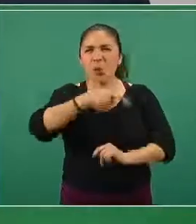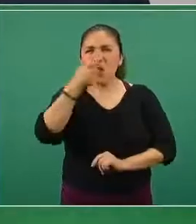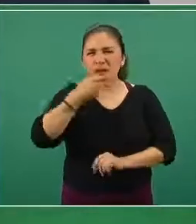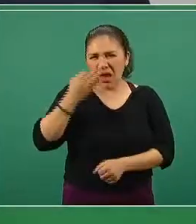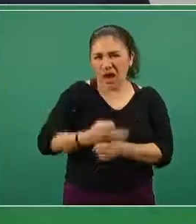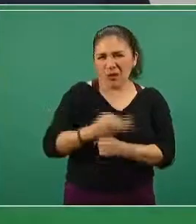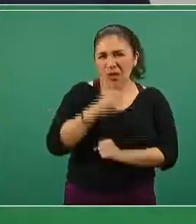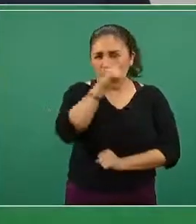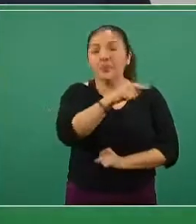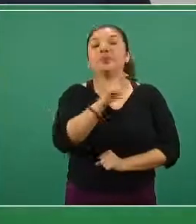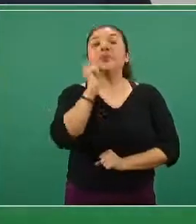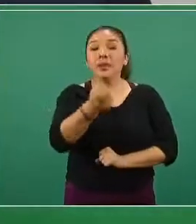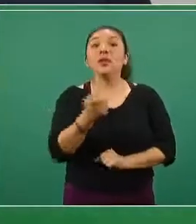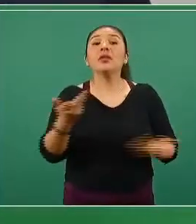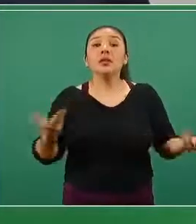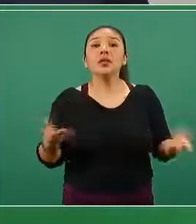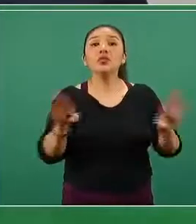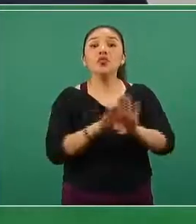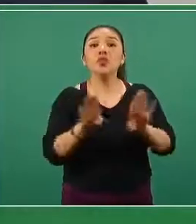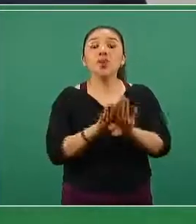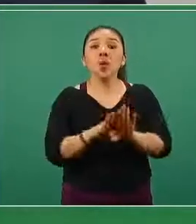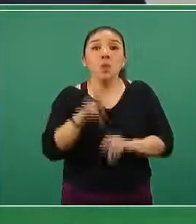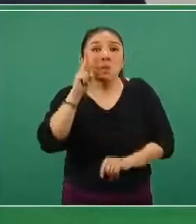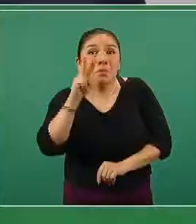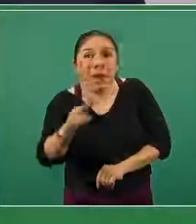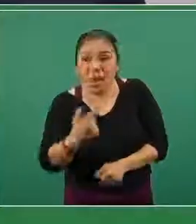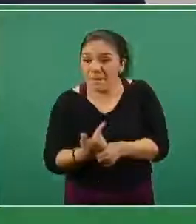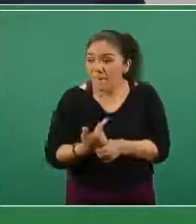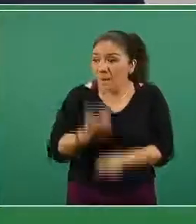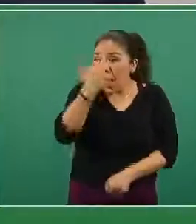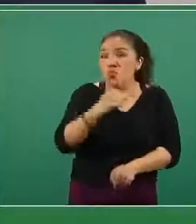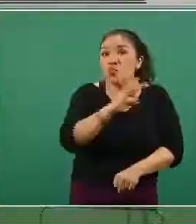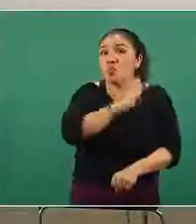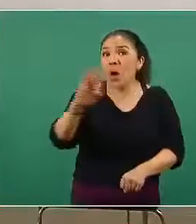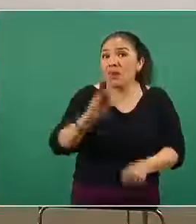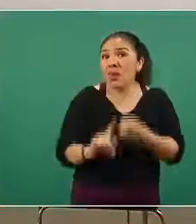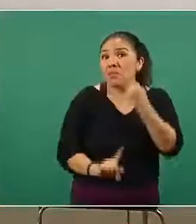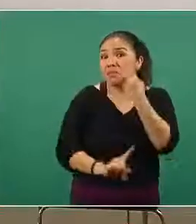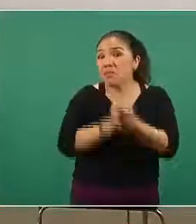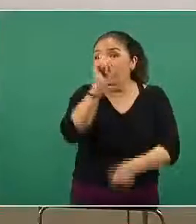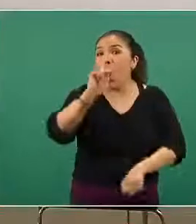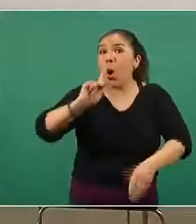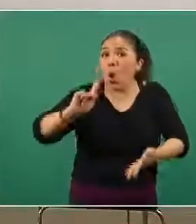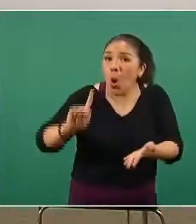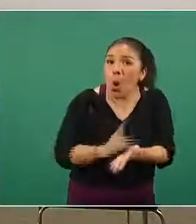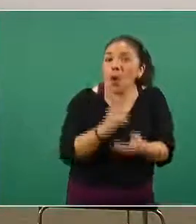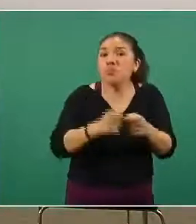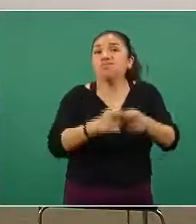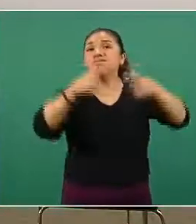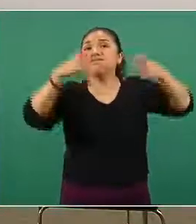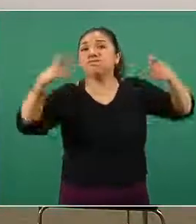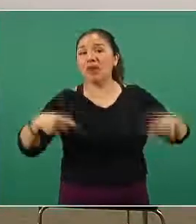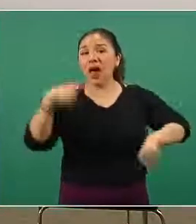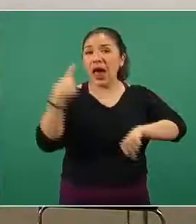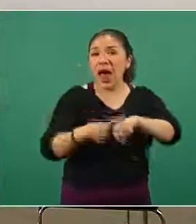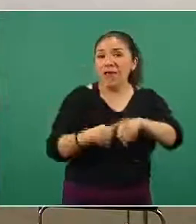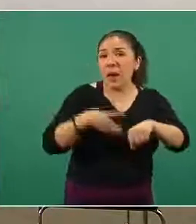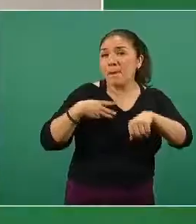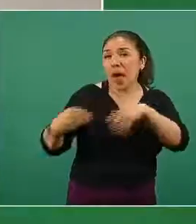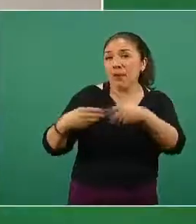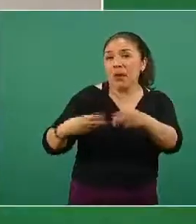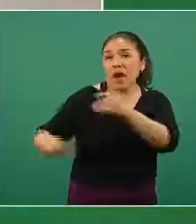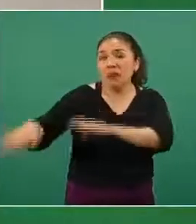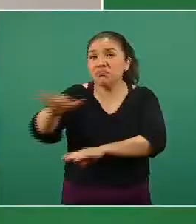comentan, es que precisamente ante el riesgo del potencial rebrote o del potencial